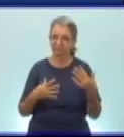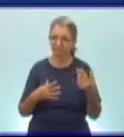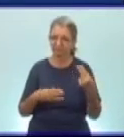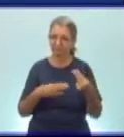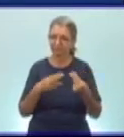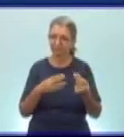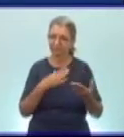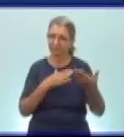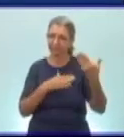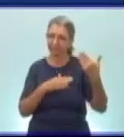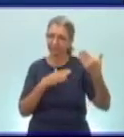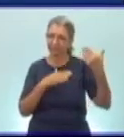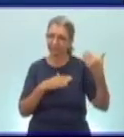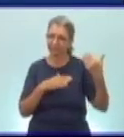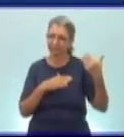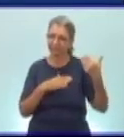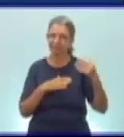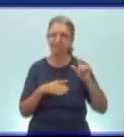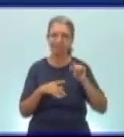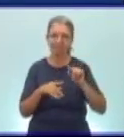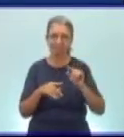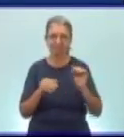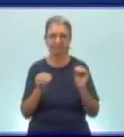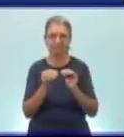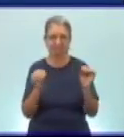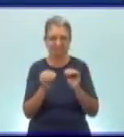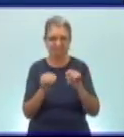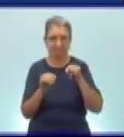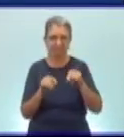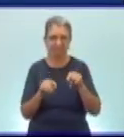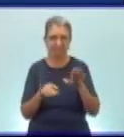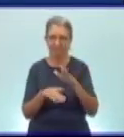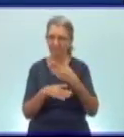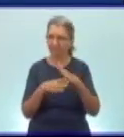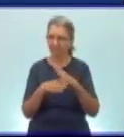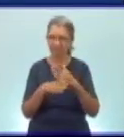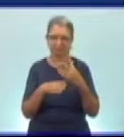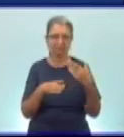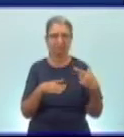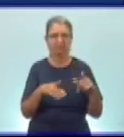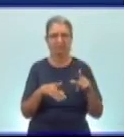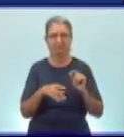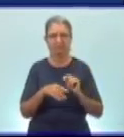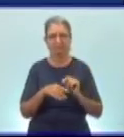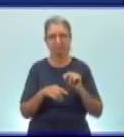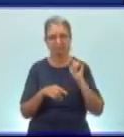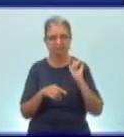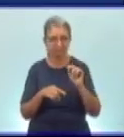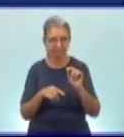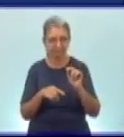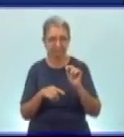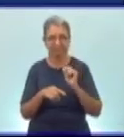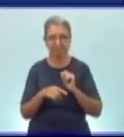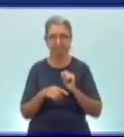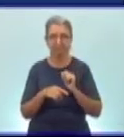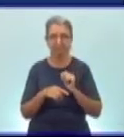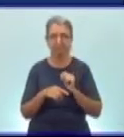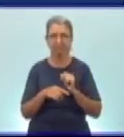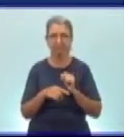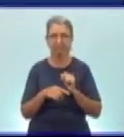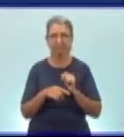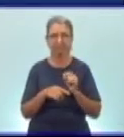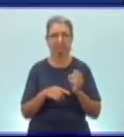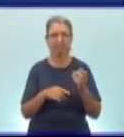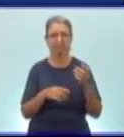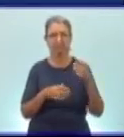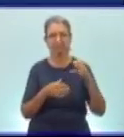un péndulo de un sistema cuerpo-resorte, vamos a analizarlo gráficamente. Bien, aquí de la fuerza de